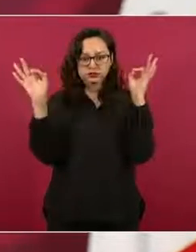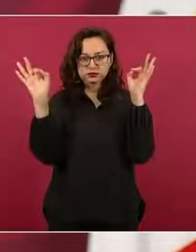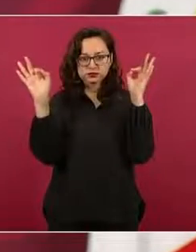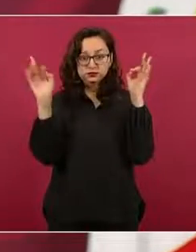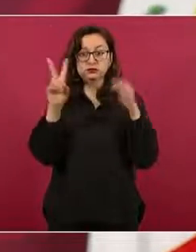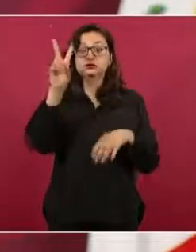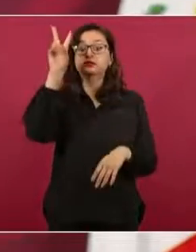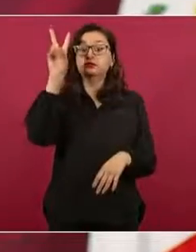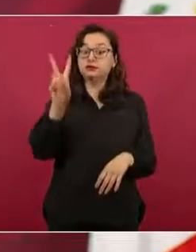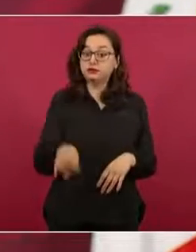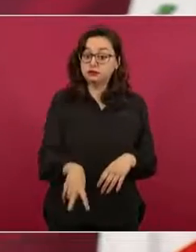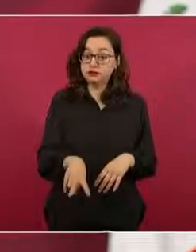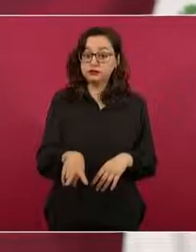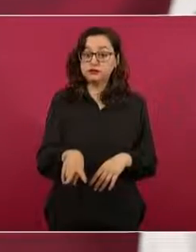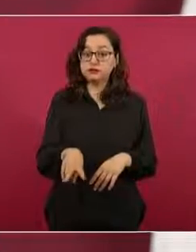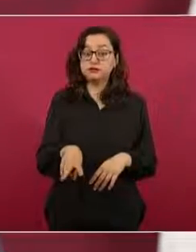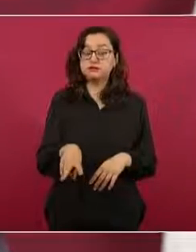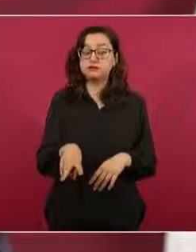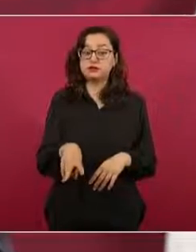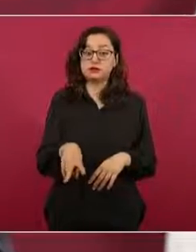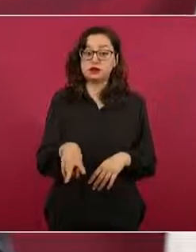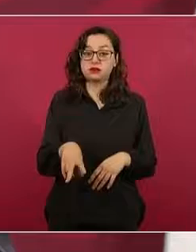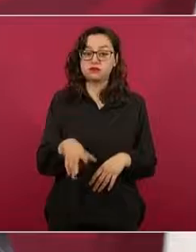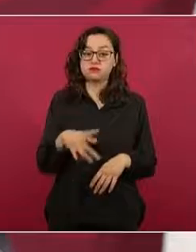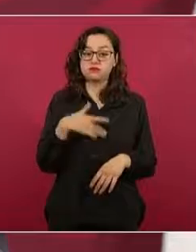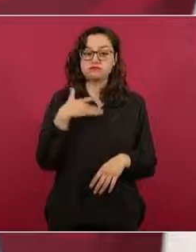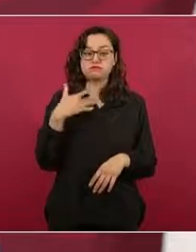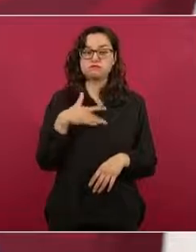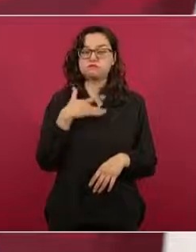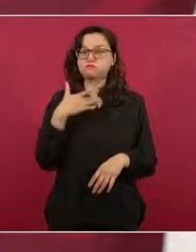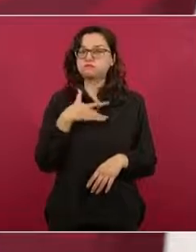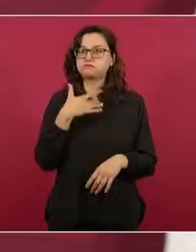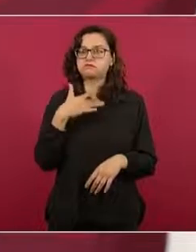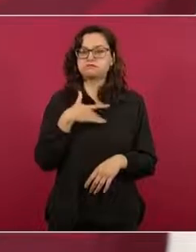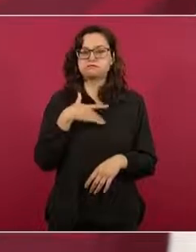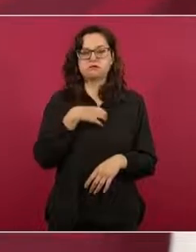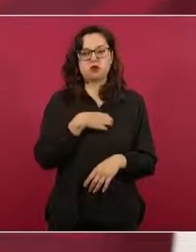mi gran satisfacción por constatar